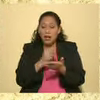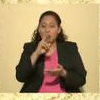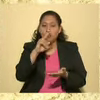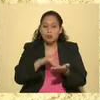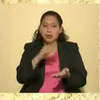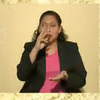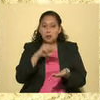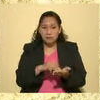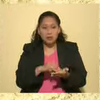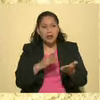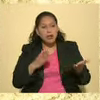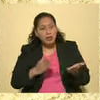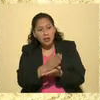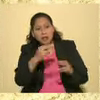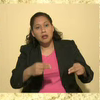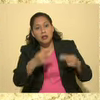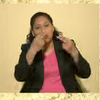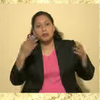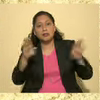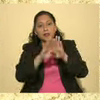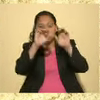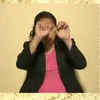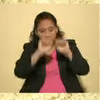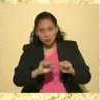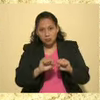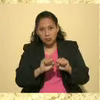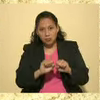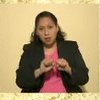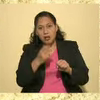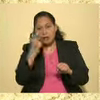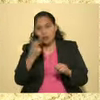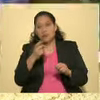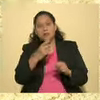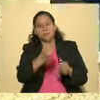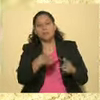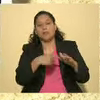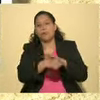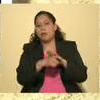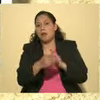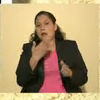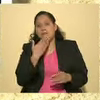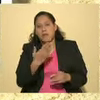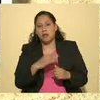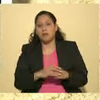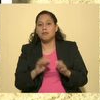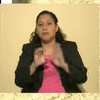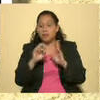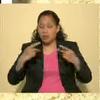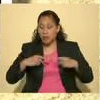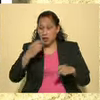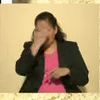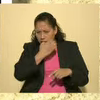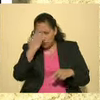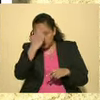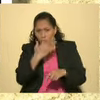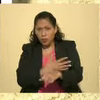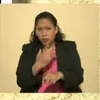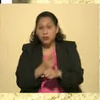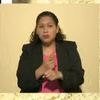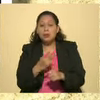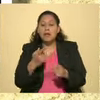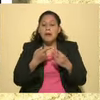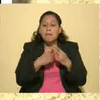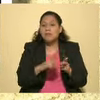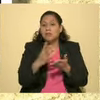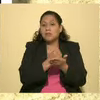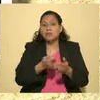mes y puede llegar a un establecimiento mercantil y cerrarlo, pues lo que le den es bueno, ¿no? Por supuesto. ¿Sabes cuánto gana un verificador nuestro? No tengo idea. Empiezan ganando